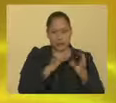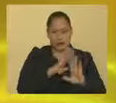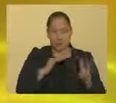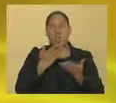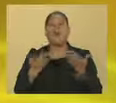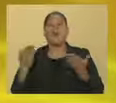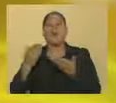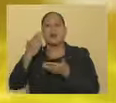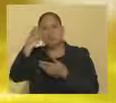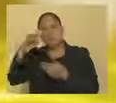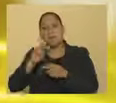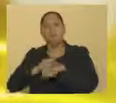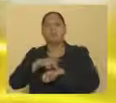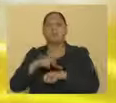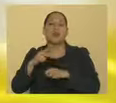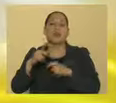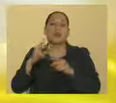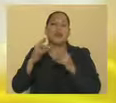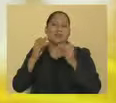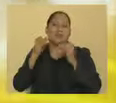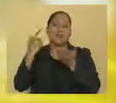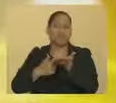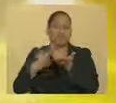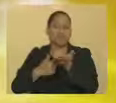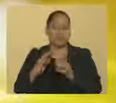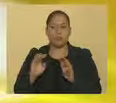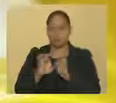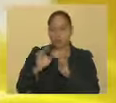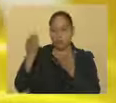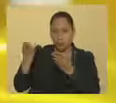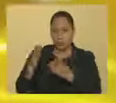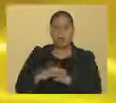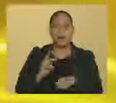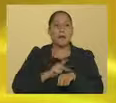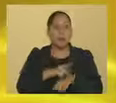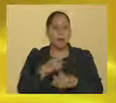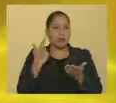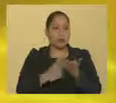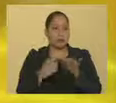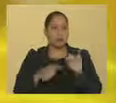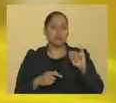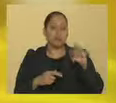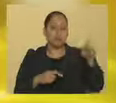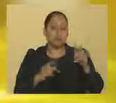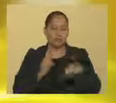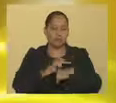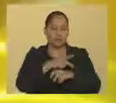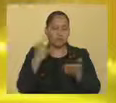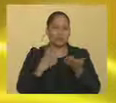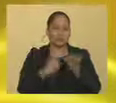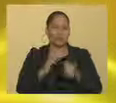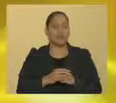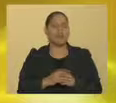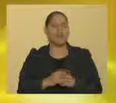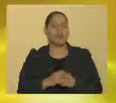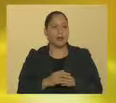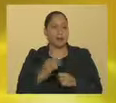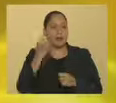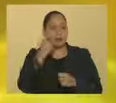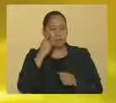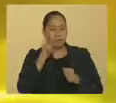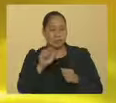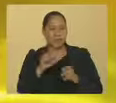les voy a dar un tip para piel grasa. ¿Cómo tú? ¿Tú tienes piel grasa? Pues acabo generalmente de decir. Sí. Ah, bueno, pues para piel grasa lo